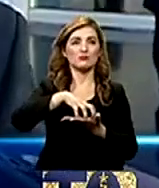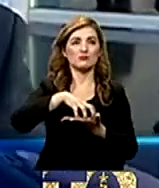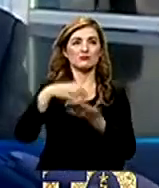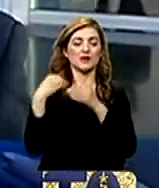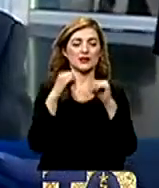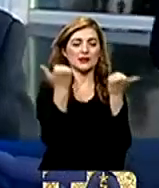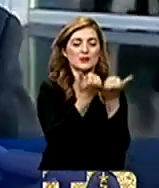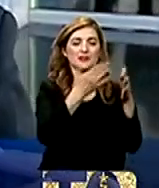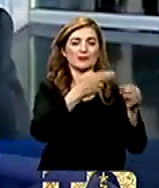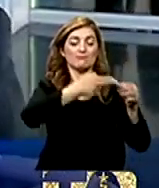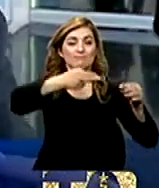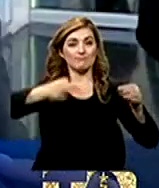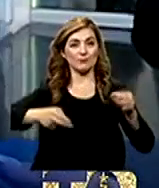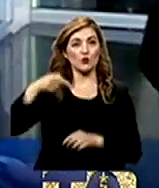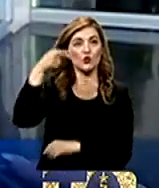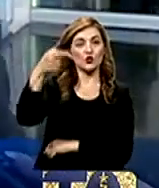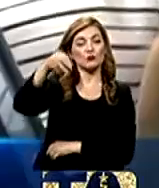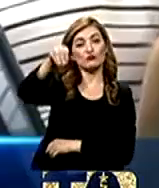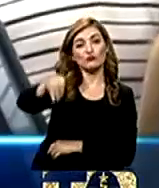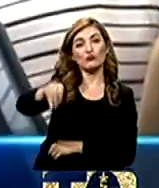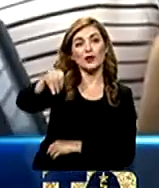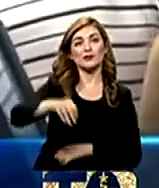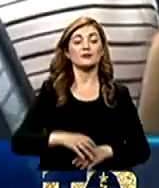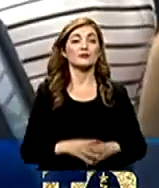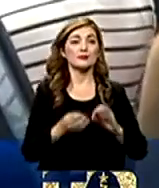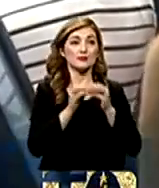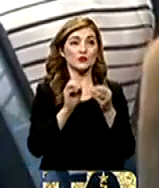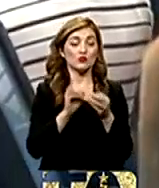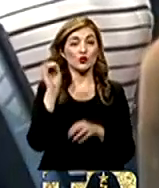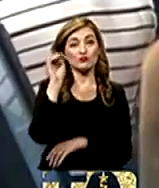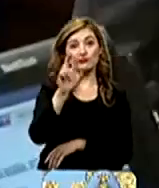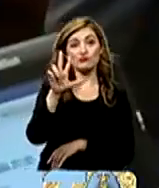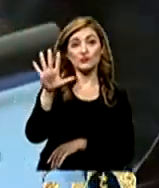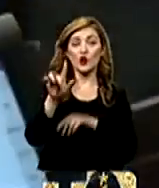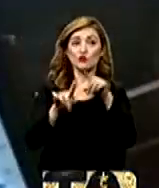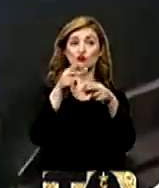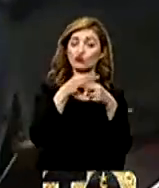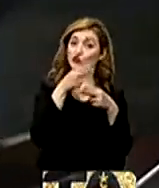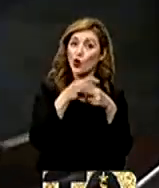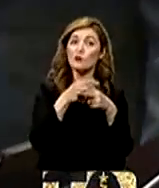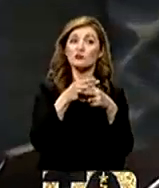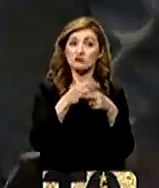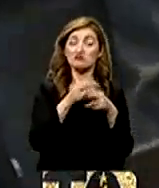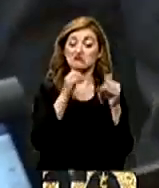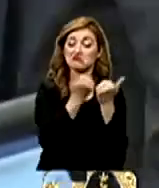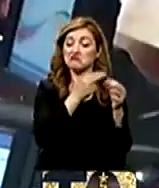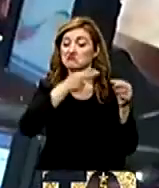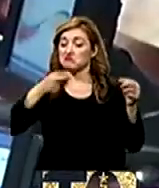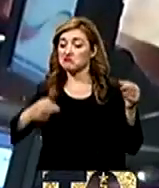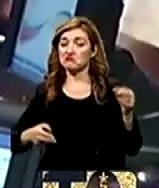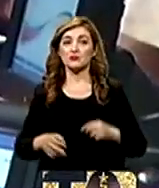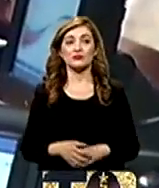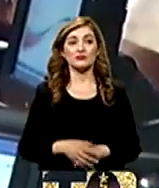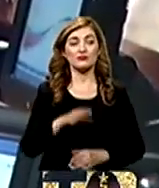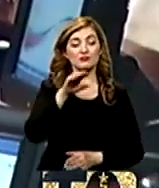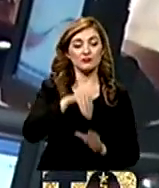de asambleísta. Lo estaré haciendo el próximo martes. En Alianza País ya se conocen algunos nombres que dejarían la Asamblea Nacional, aunque al